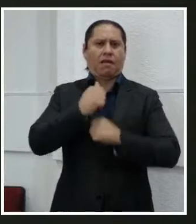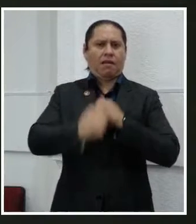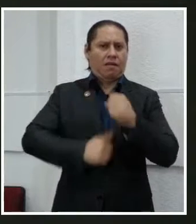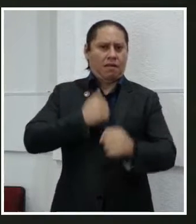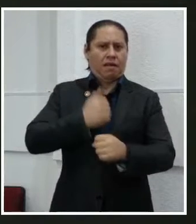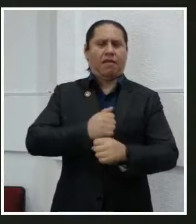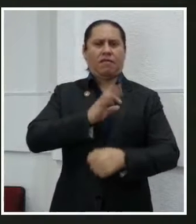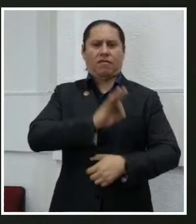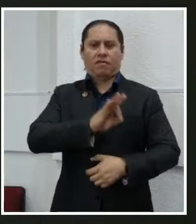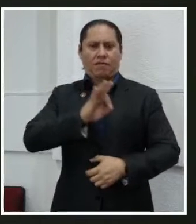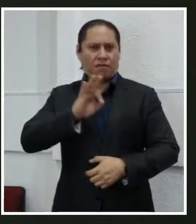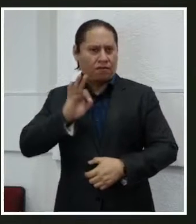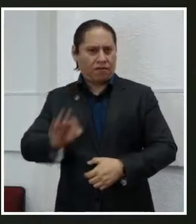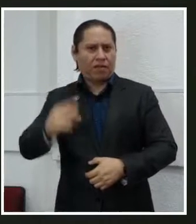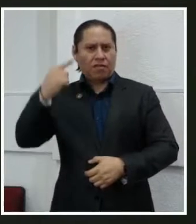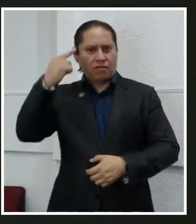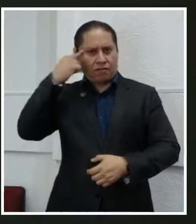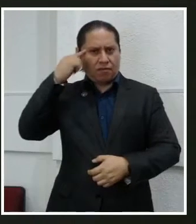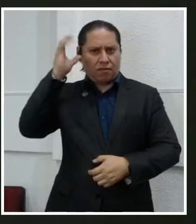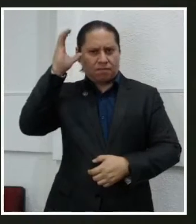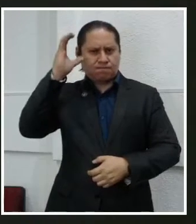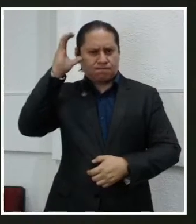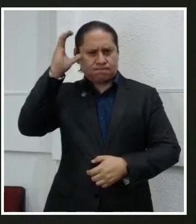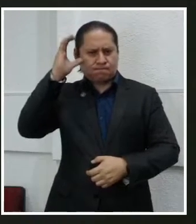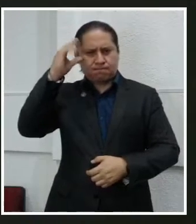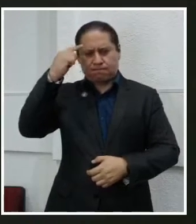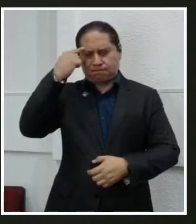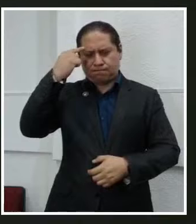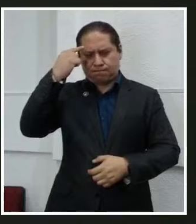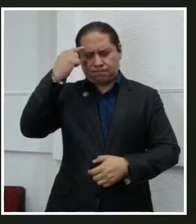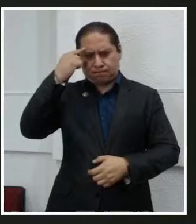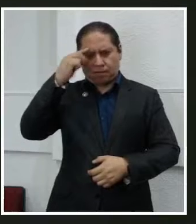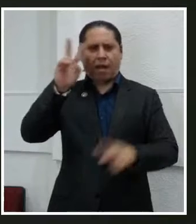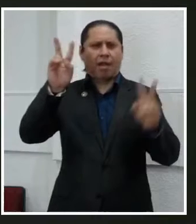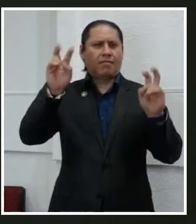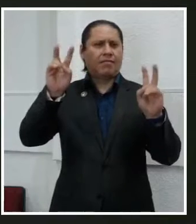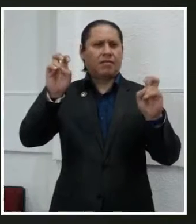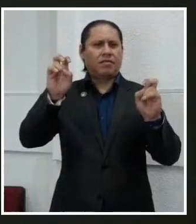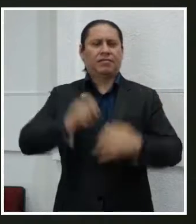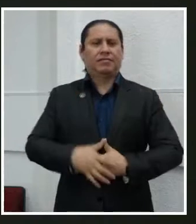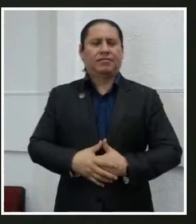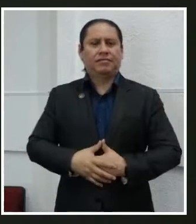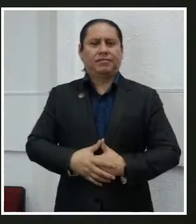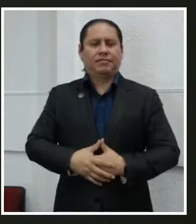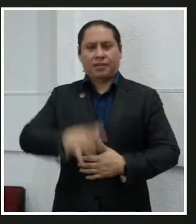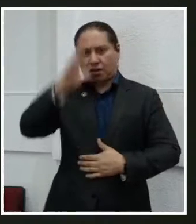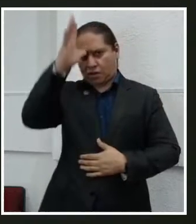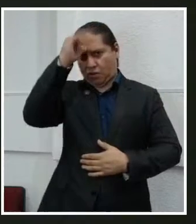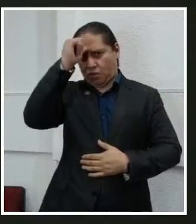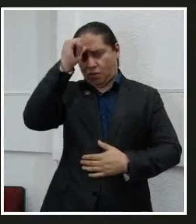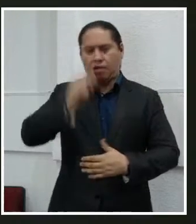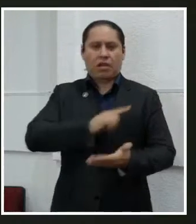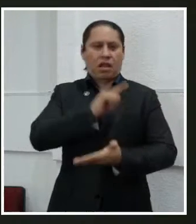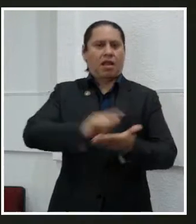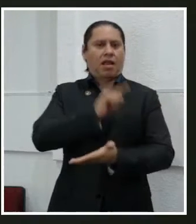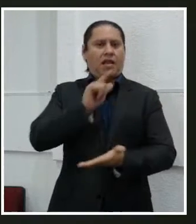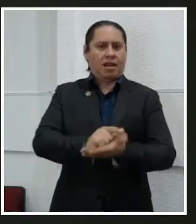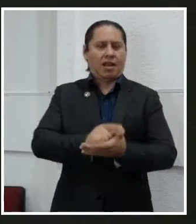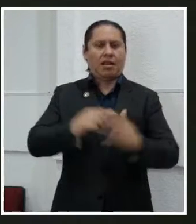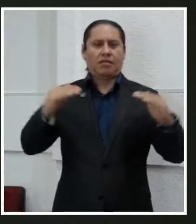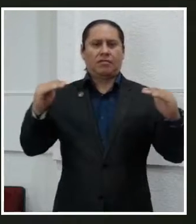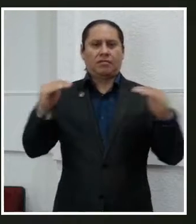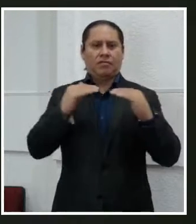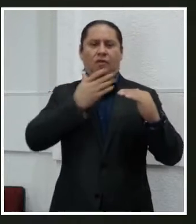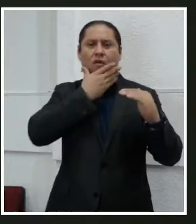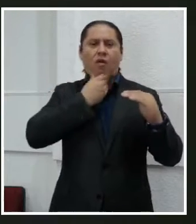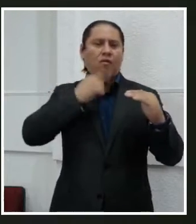esta fecha que eleven la conciencia pública en cuanto a este tema. De acuerdo con la Ley General para la Igualdad